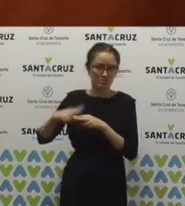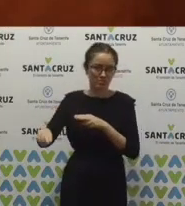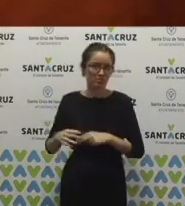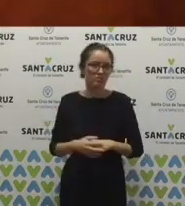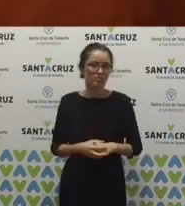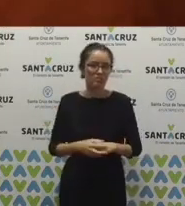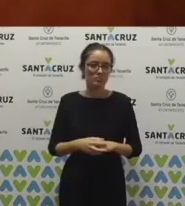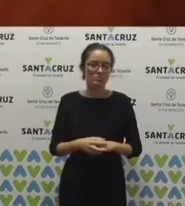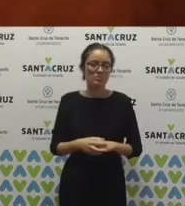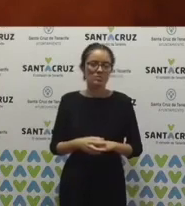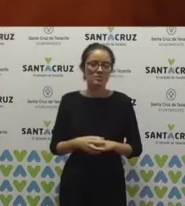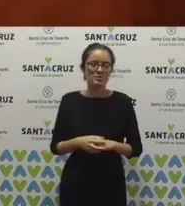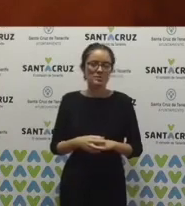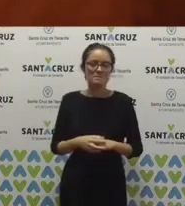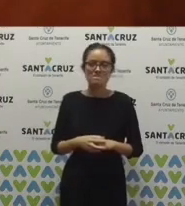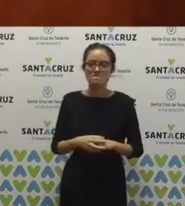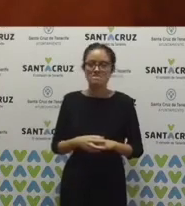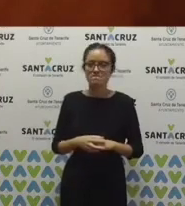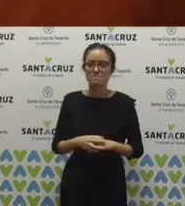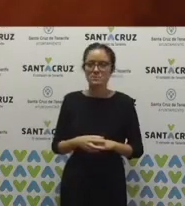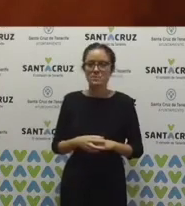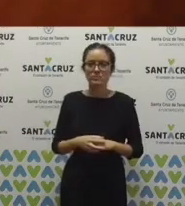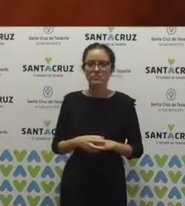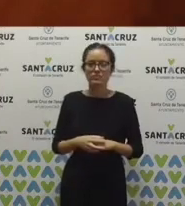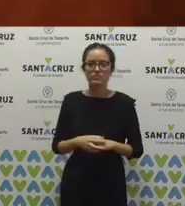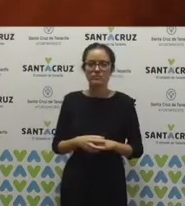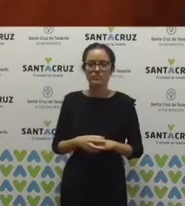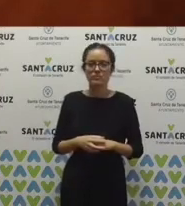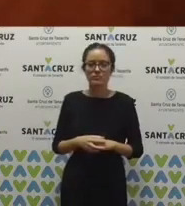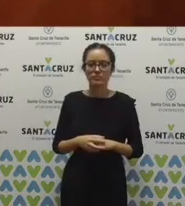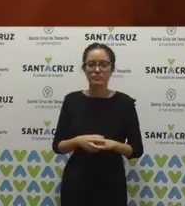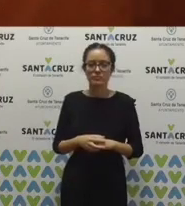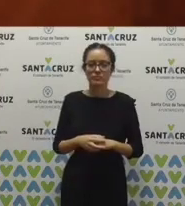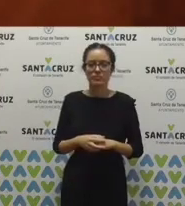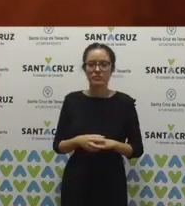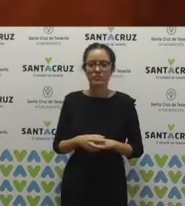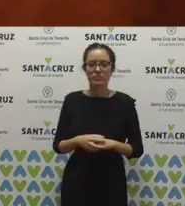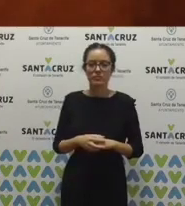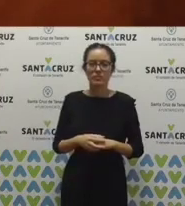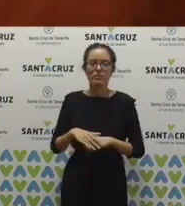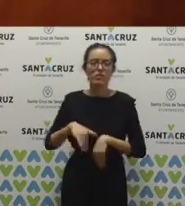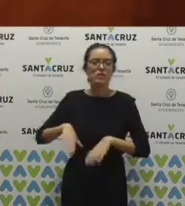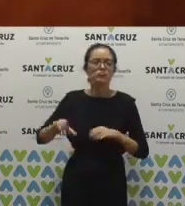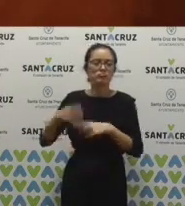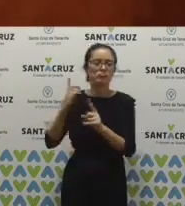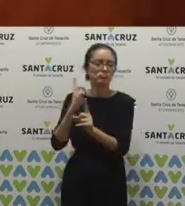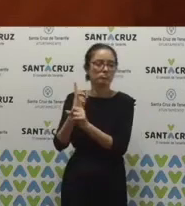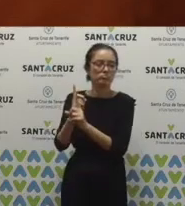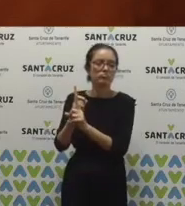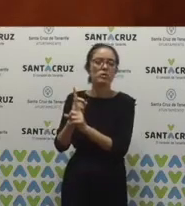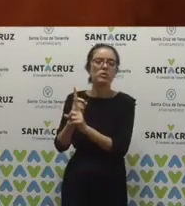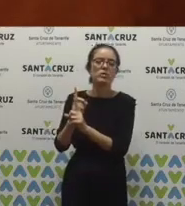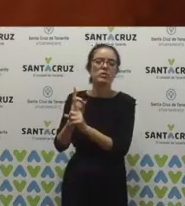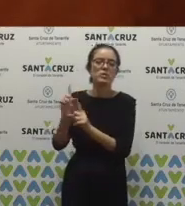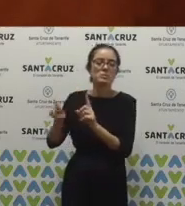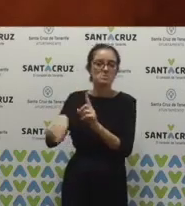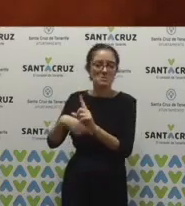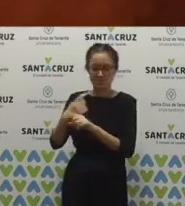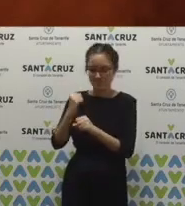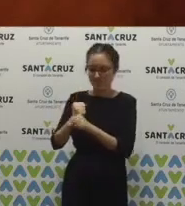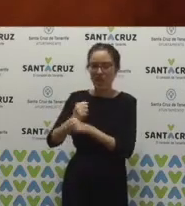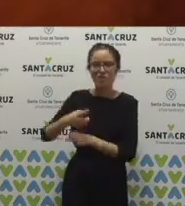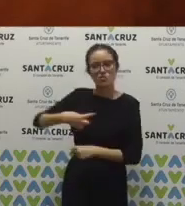y que pretende desnaturalizar las intervenciones de la oposición y la labor de oposición de los grupos